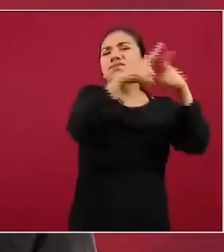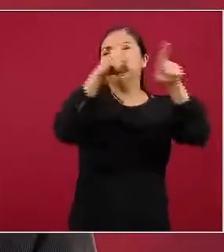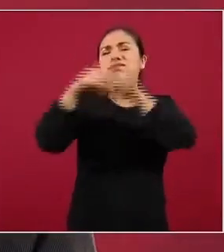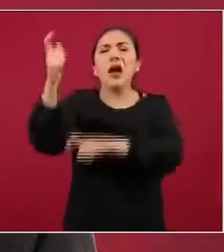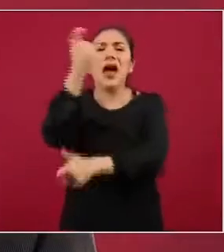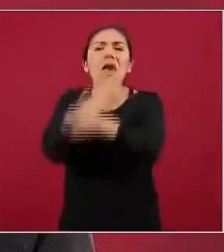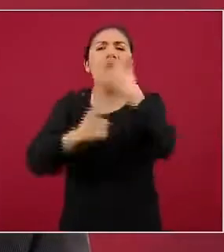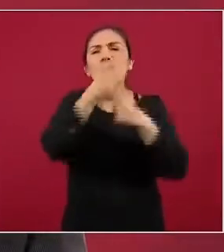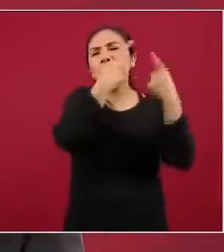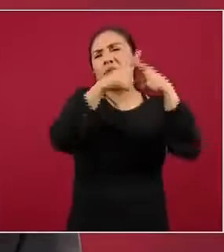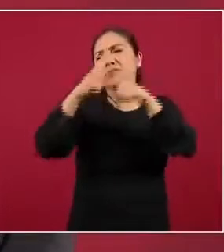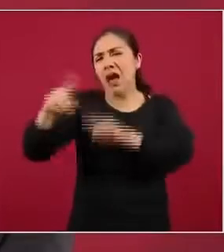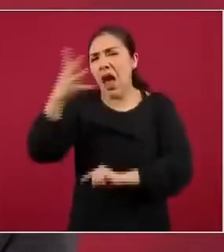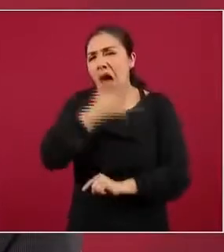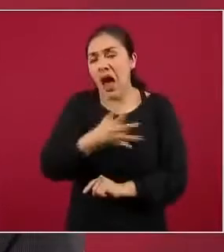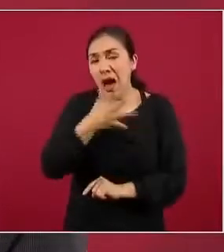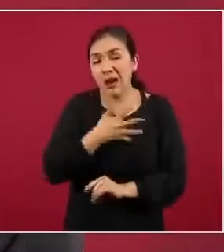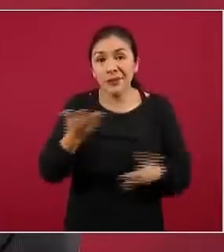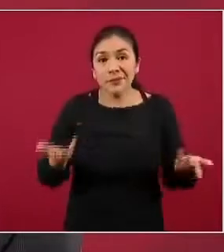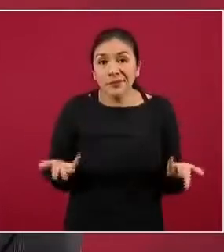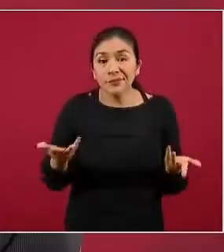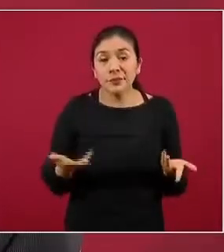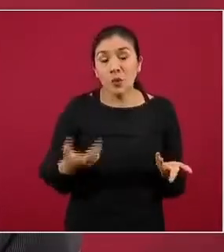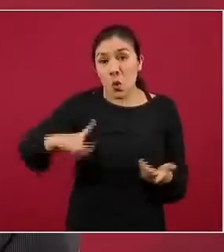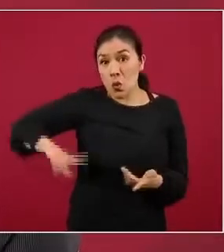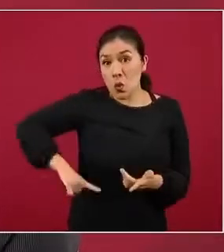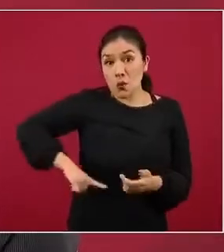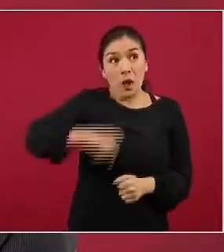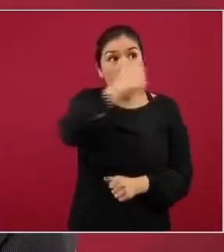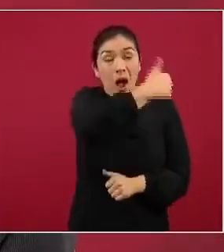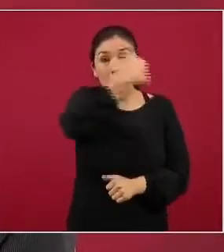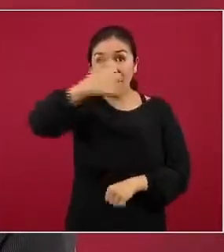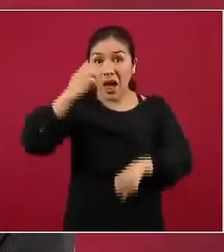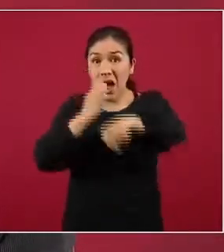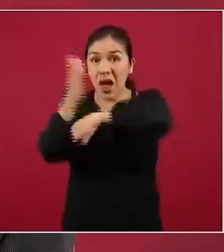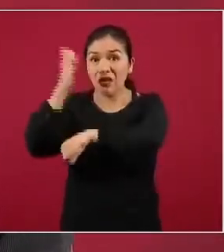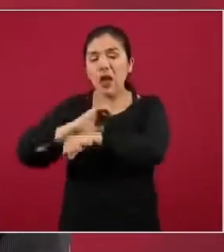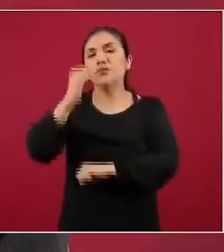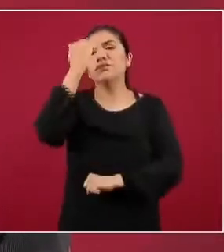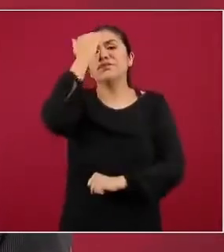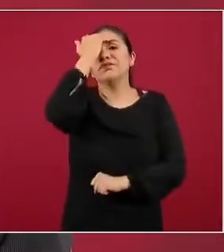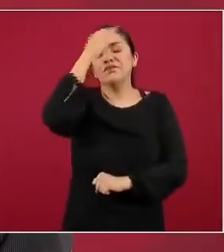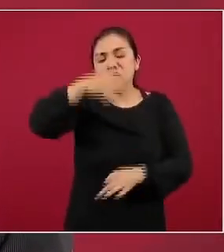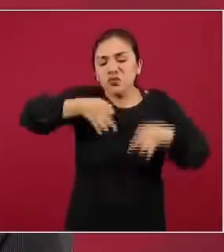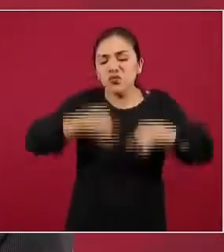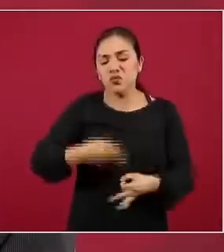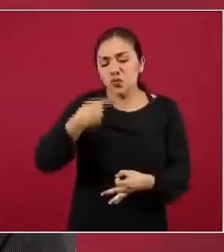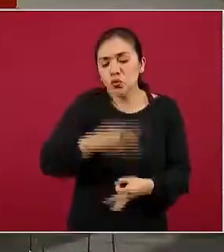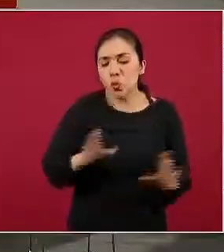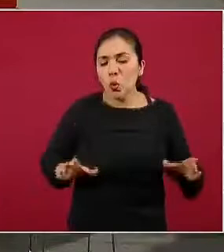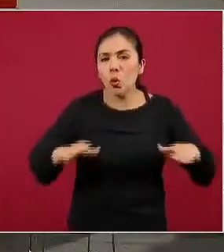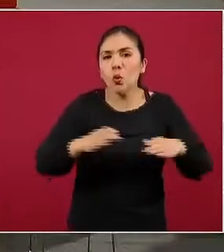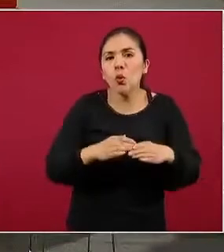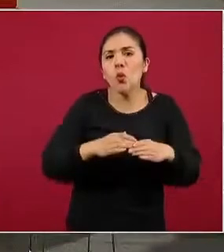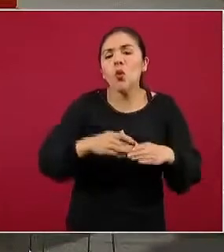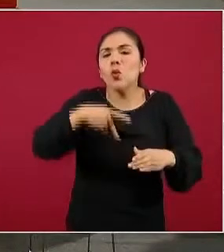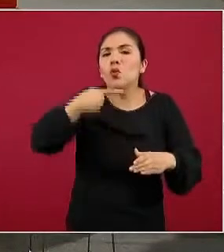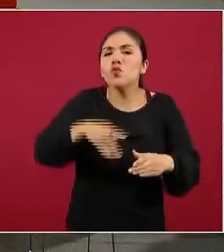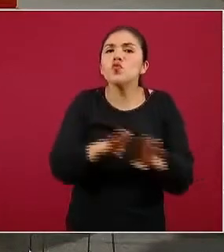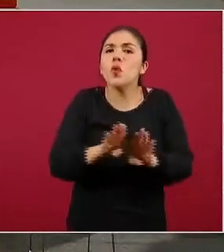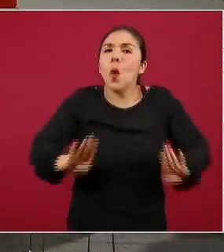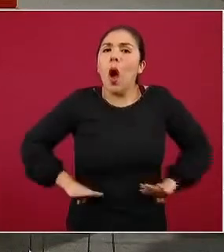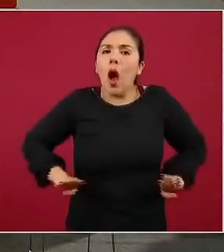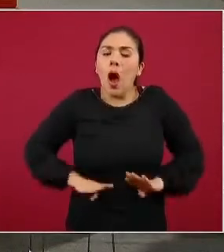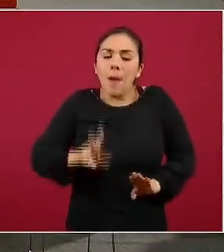más diversas. Cada gobierno estatal conoce mejor que nadie los detalles de cómo se